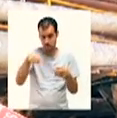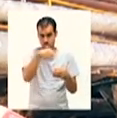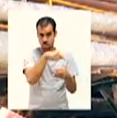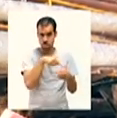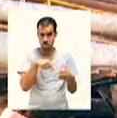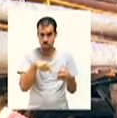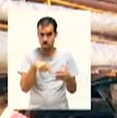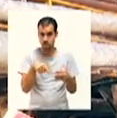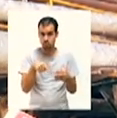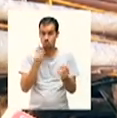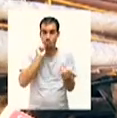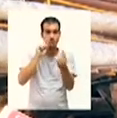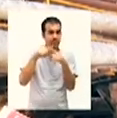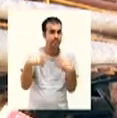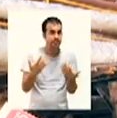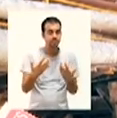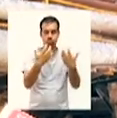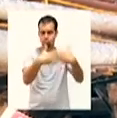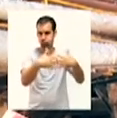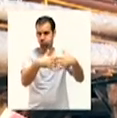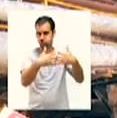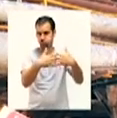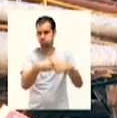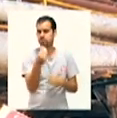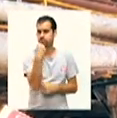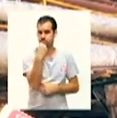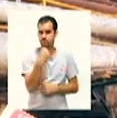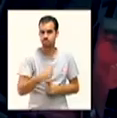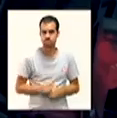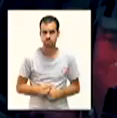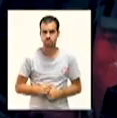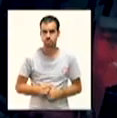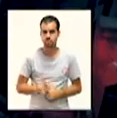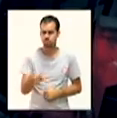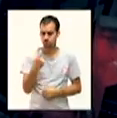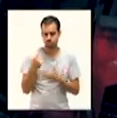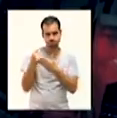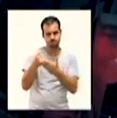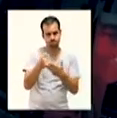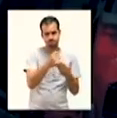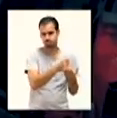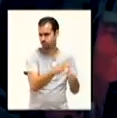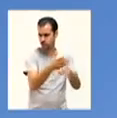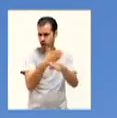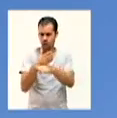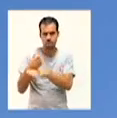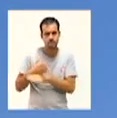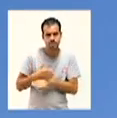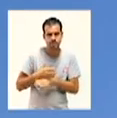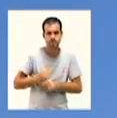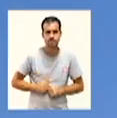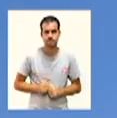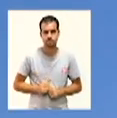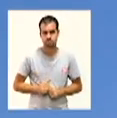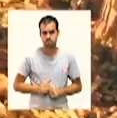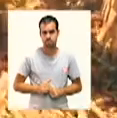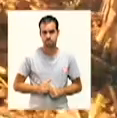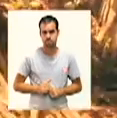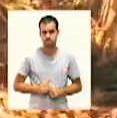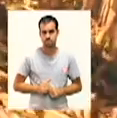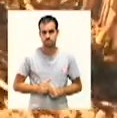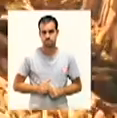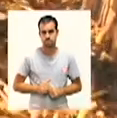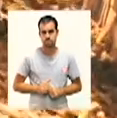estuvieron enfrascados principalmente en la producción alimentaria, apoyando en la VPC, CPA y granjas urbanas del